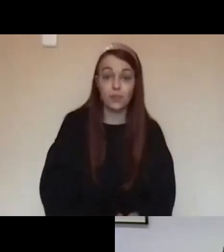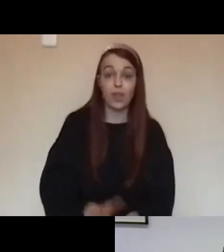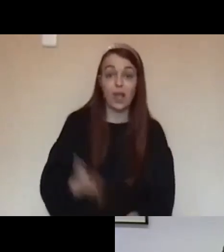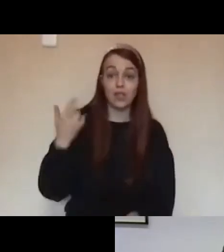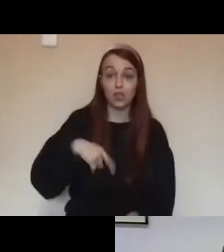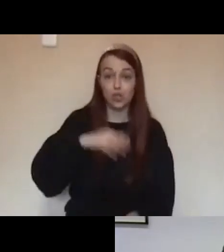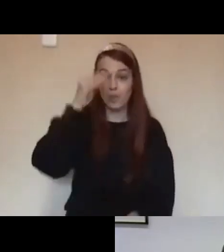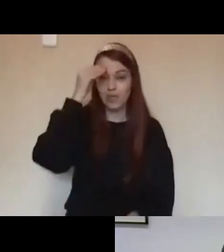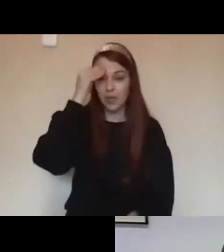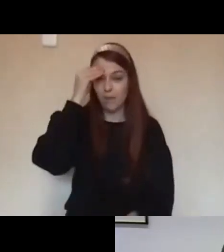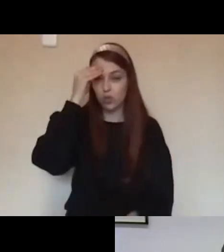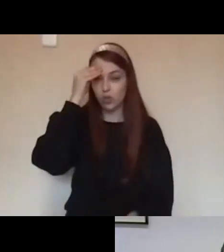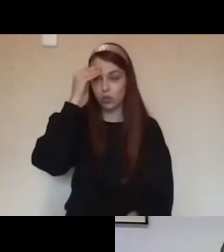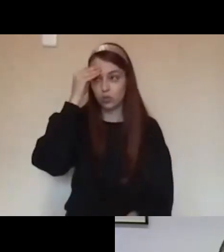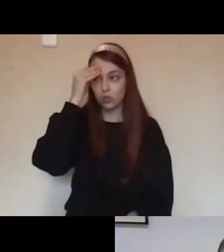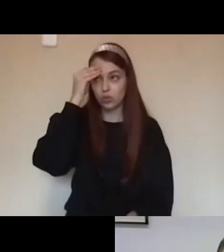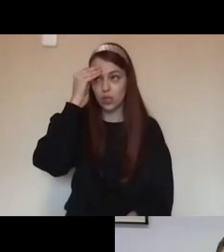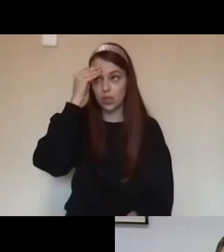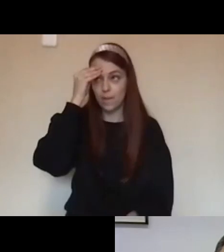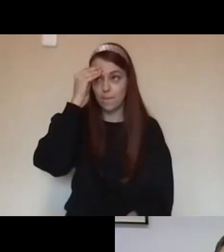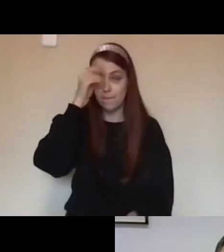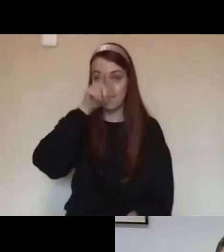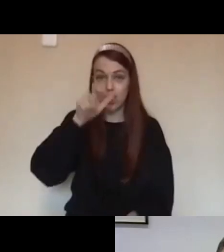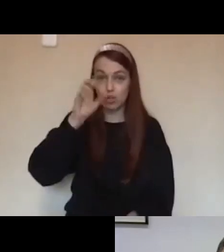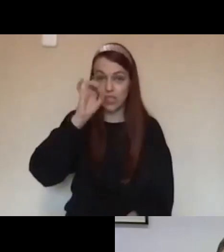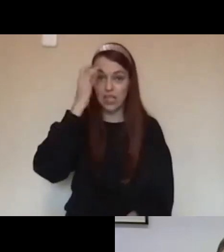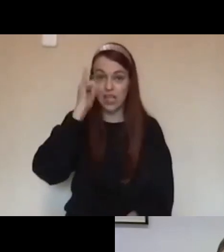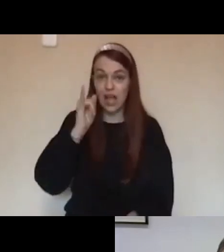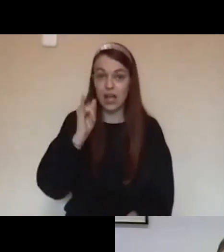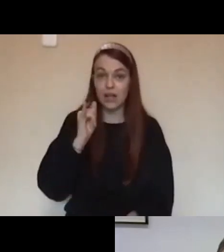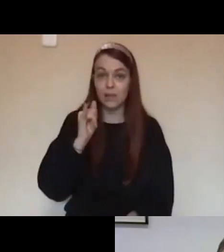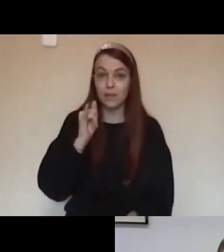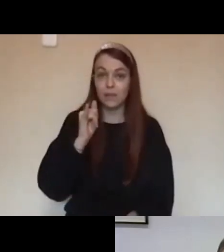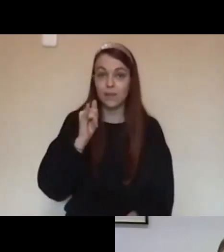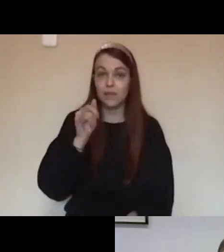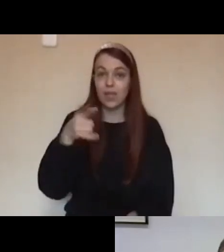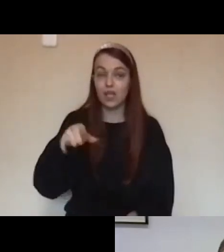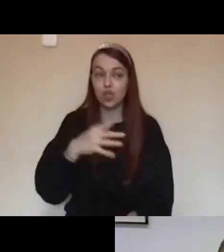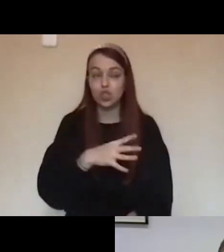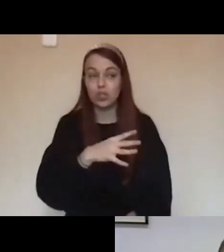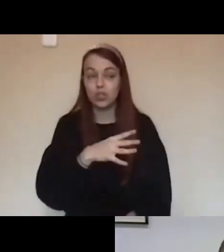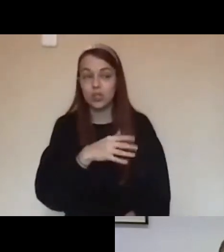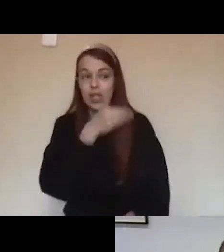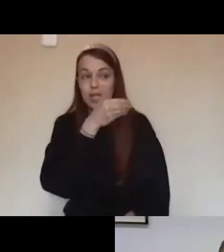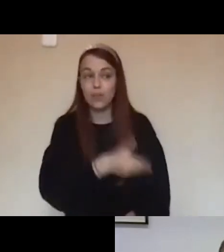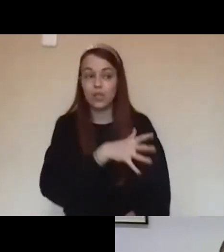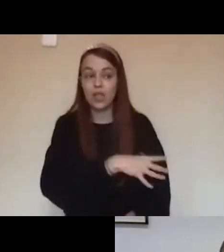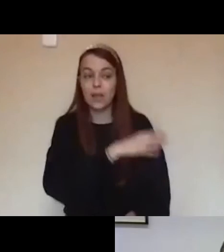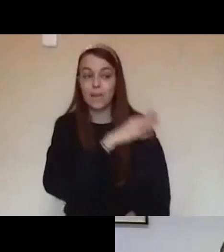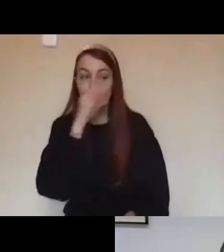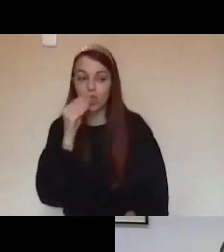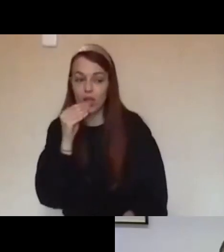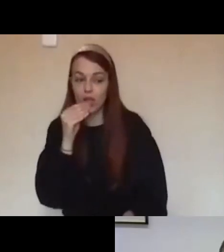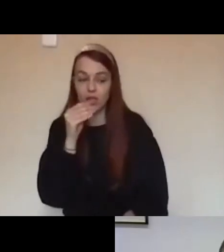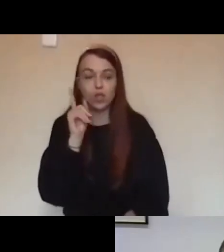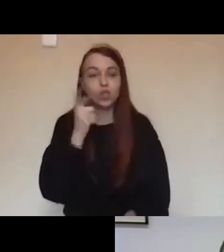tal vez va a ser muy complejo que pequeños emprendedores puedan entender la importancia y no lo vean como beneficencia, sino que lo vean incluso